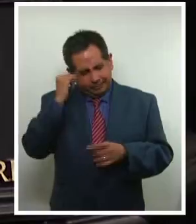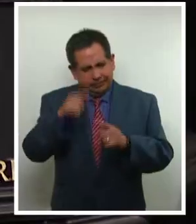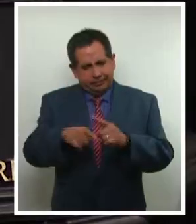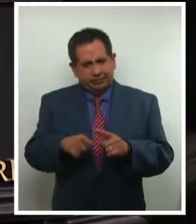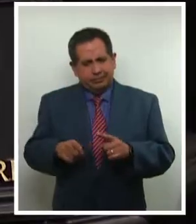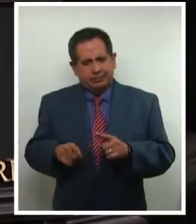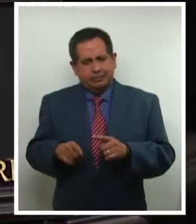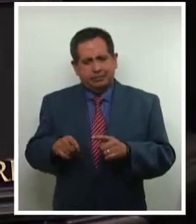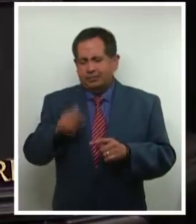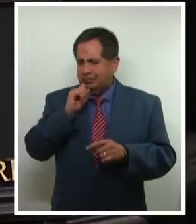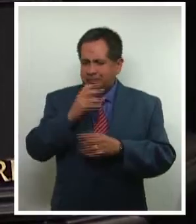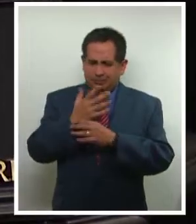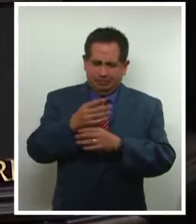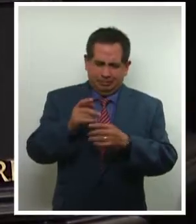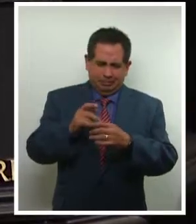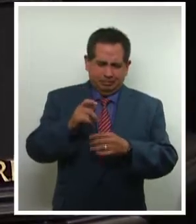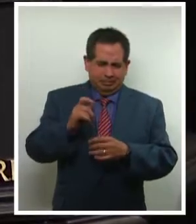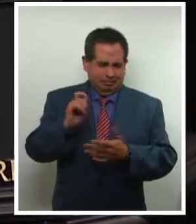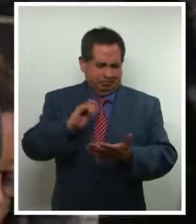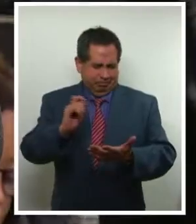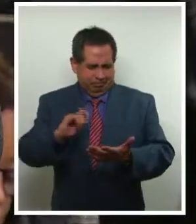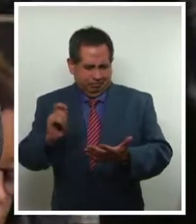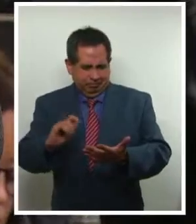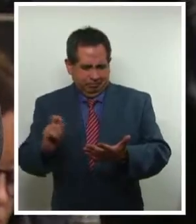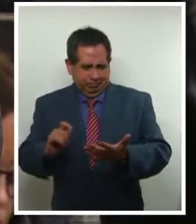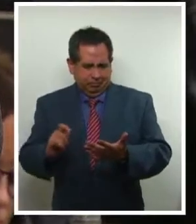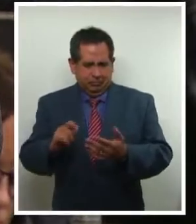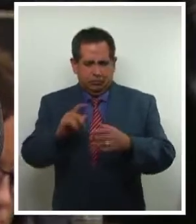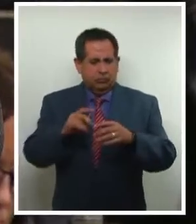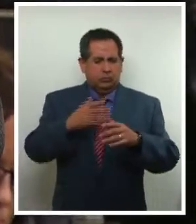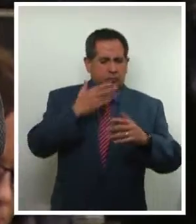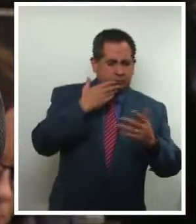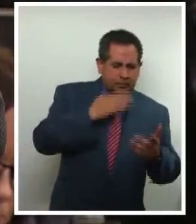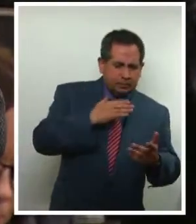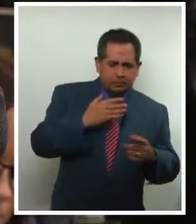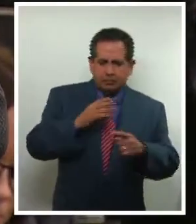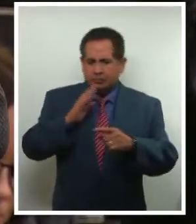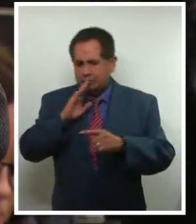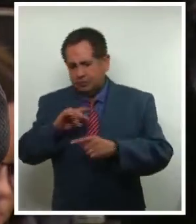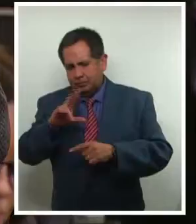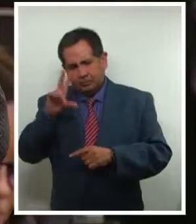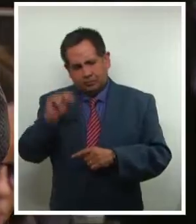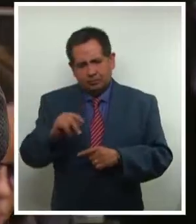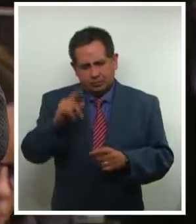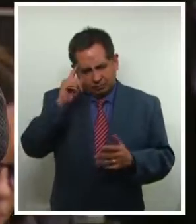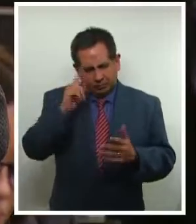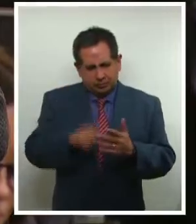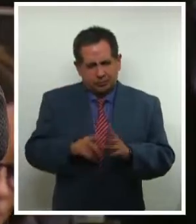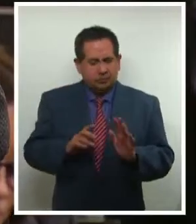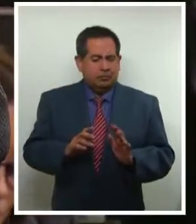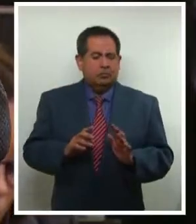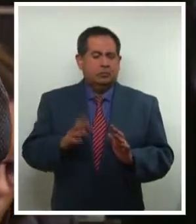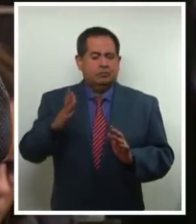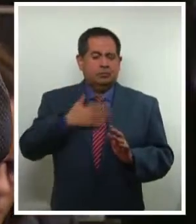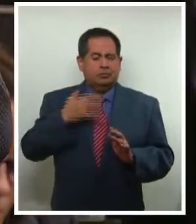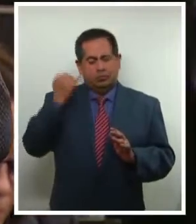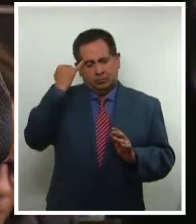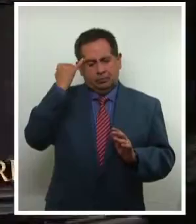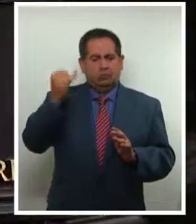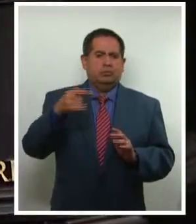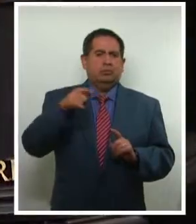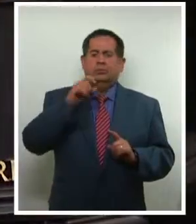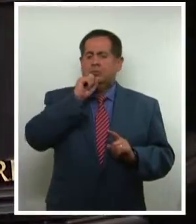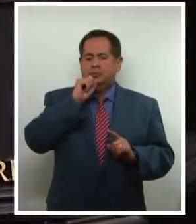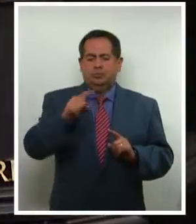la misma pluma. No digo que un texto sea bueno y otro sea malo. En mi criterio tienen el